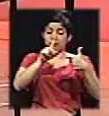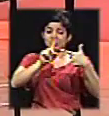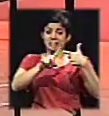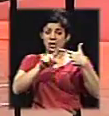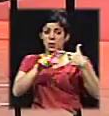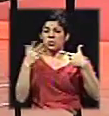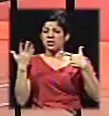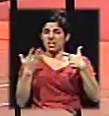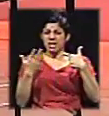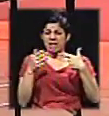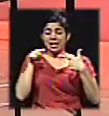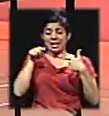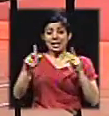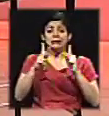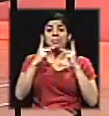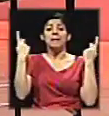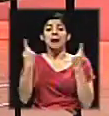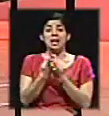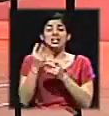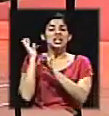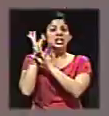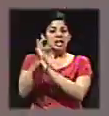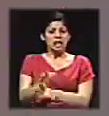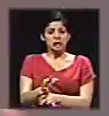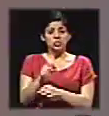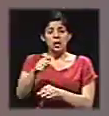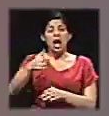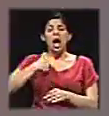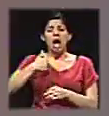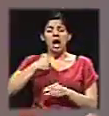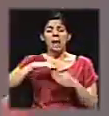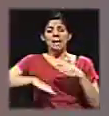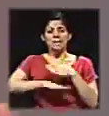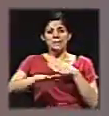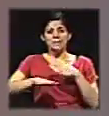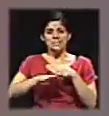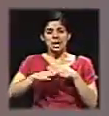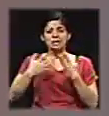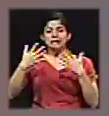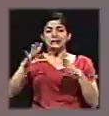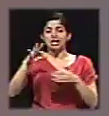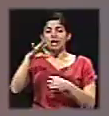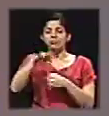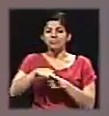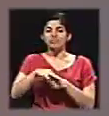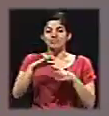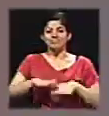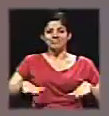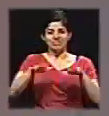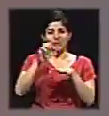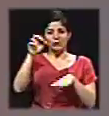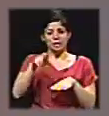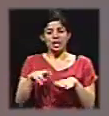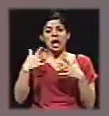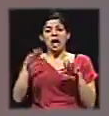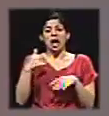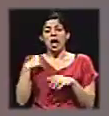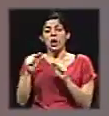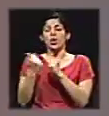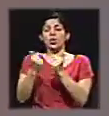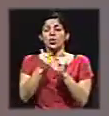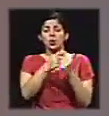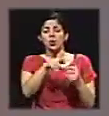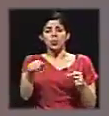es un partido de los tradicionales que tiene una base, una implantación nacional. Tiene uh-huh. todavía grupos